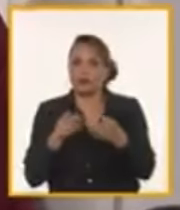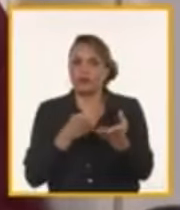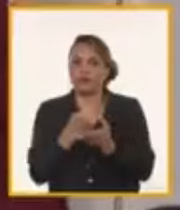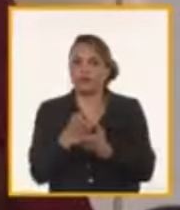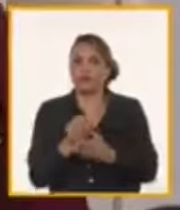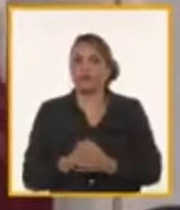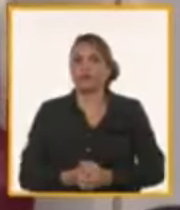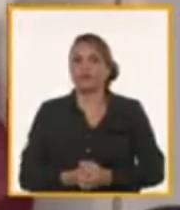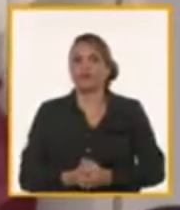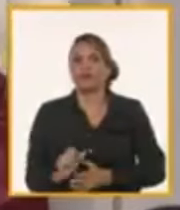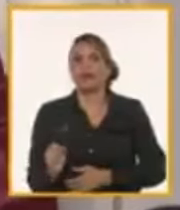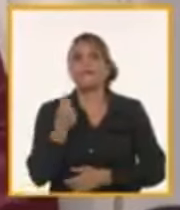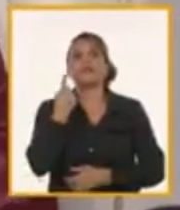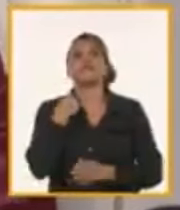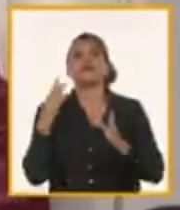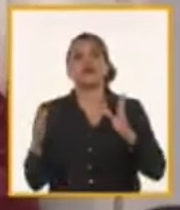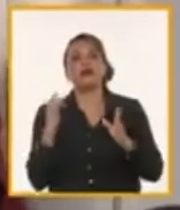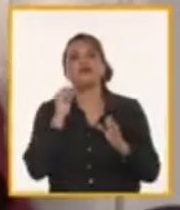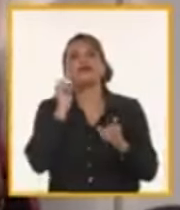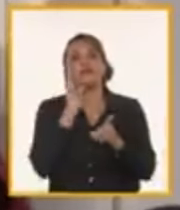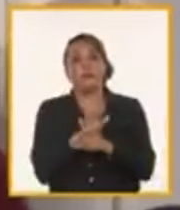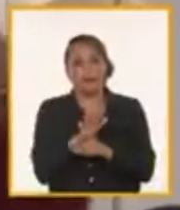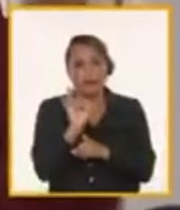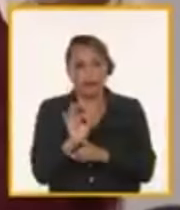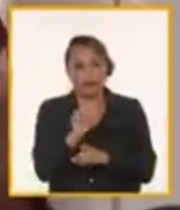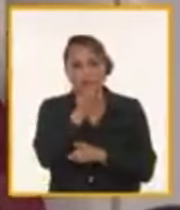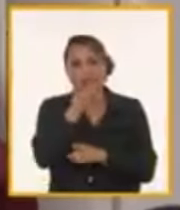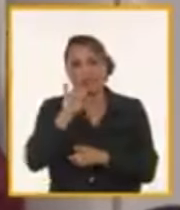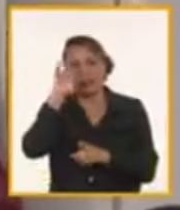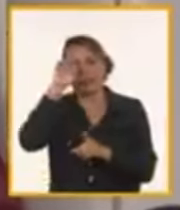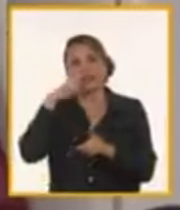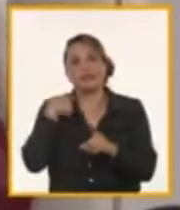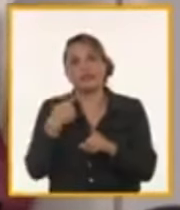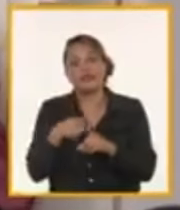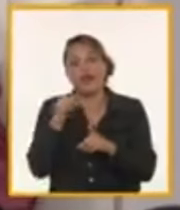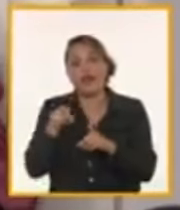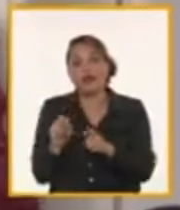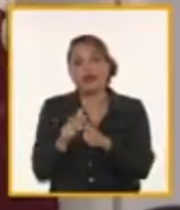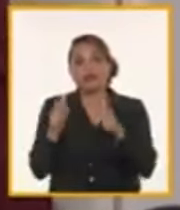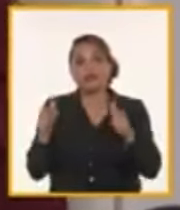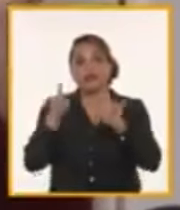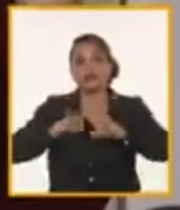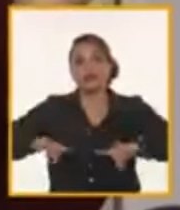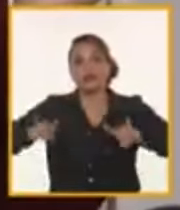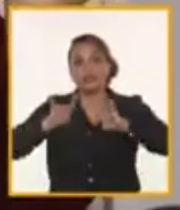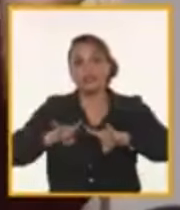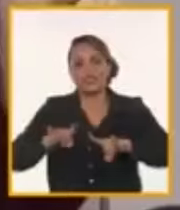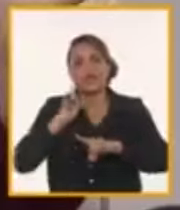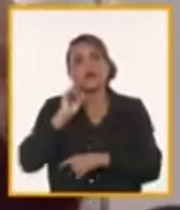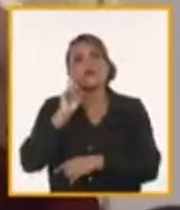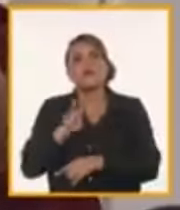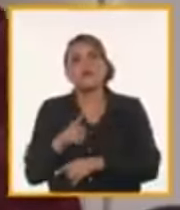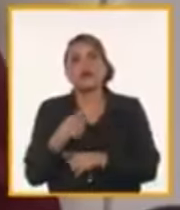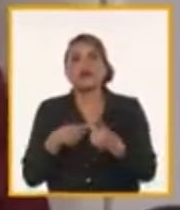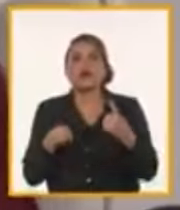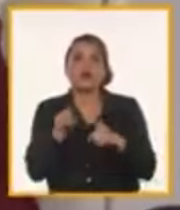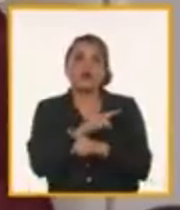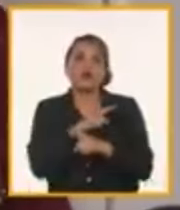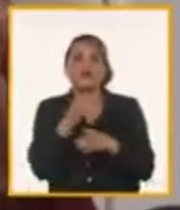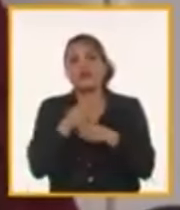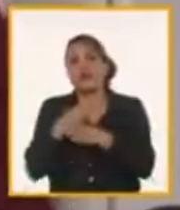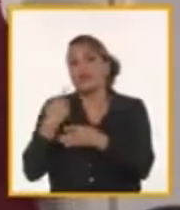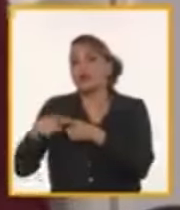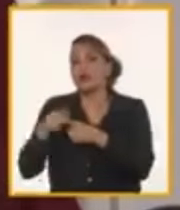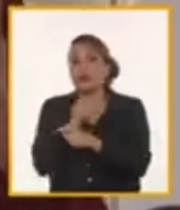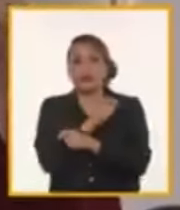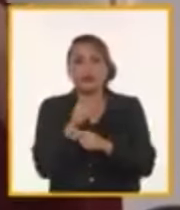primer año el nuevo ingreso a la educación superior eso va a enriquecer la universidad cubana van a ver contrario a otros cursos bueno Cómo son las